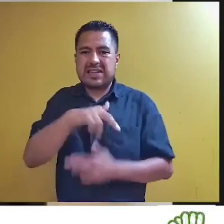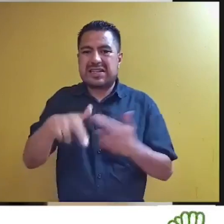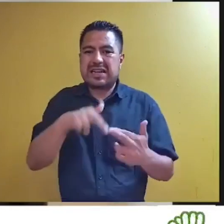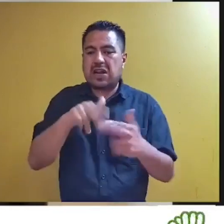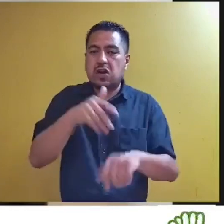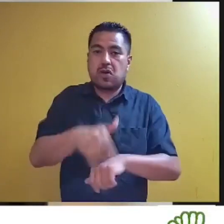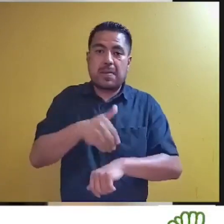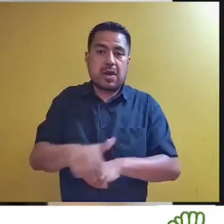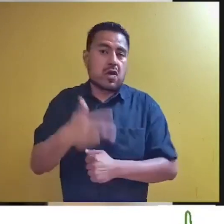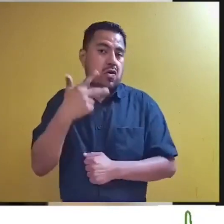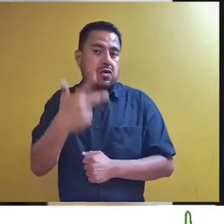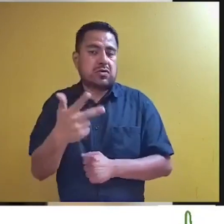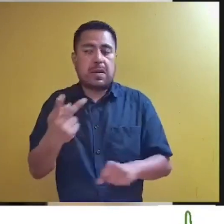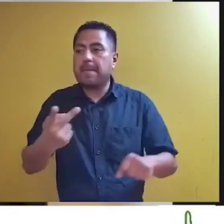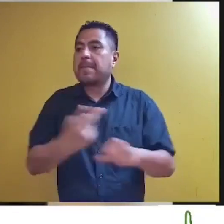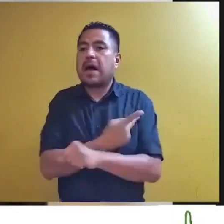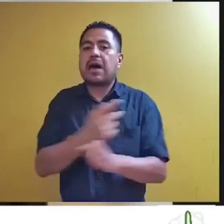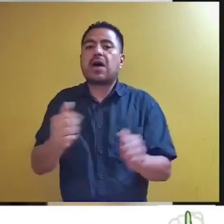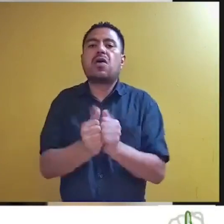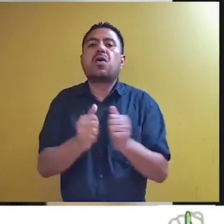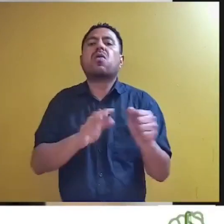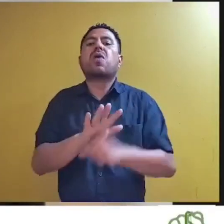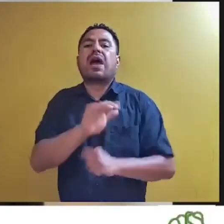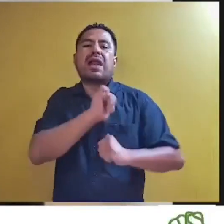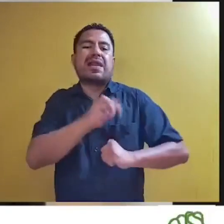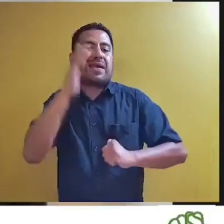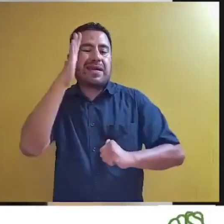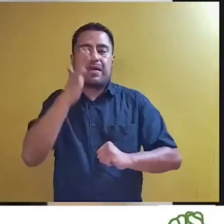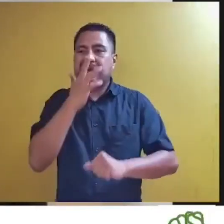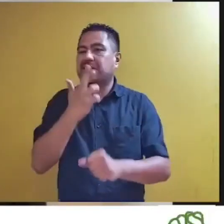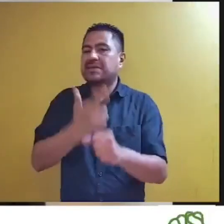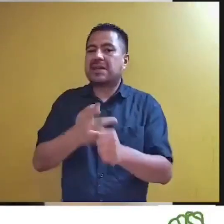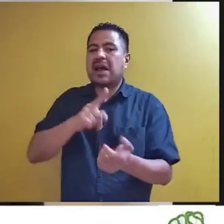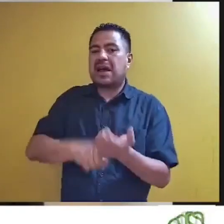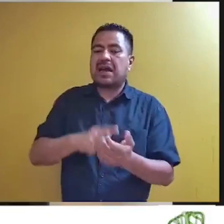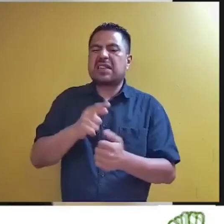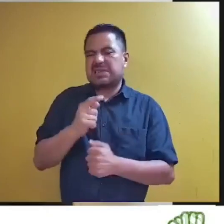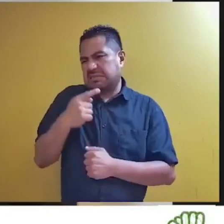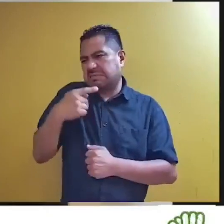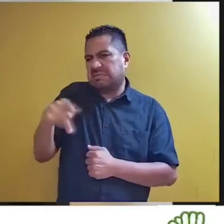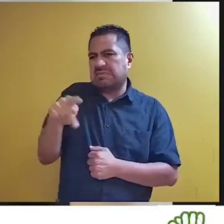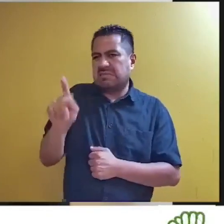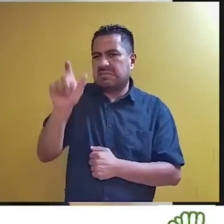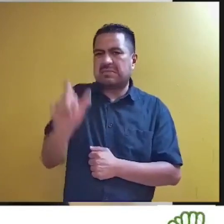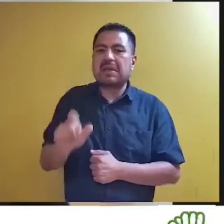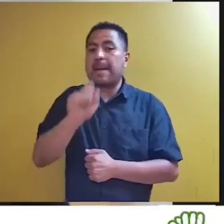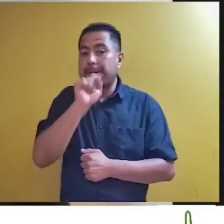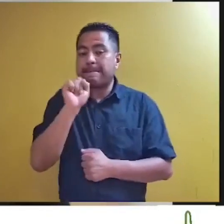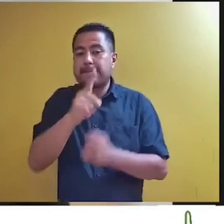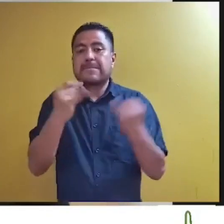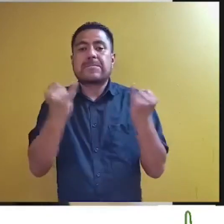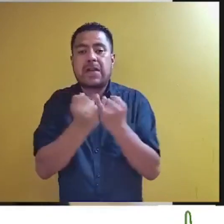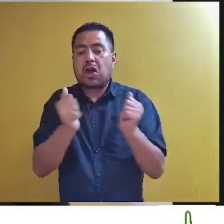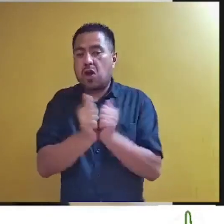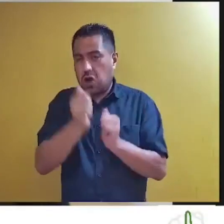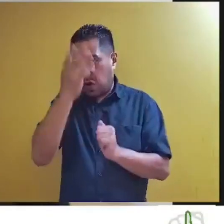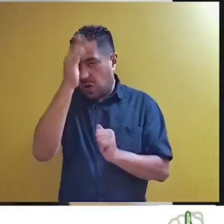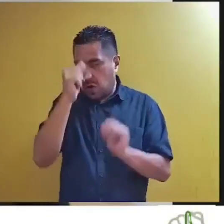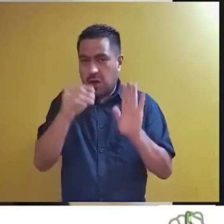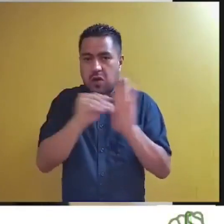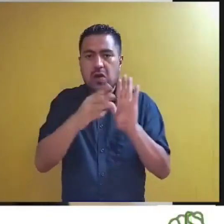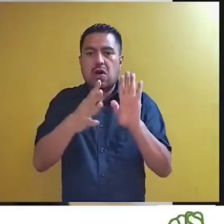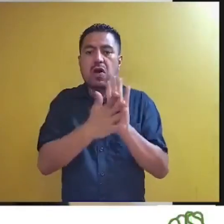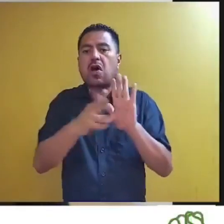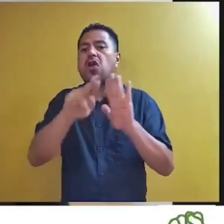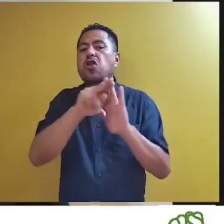Distrital 8 ocurrió en términos de la facultad discrecional de la autoridad responsable, misma que es conforme a las normas